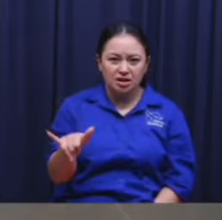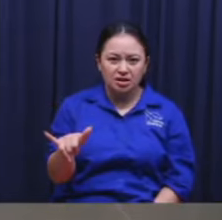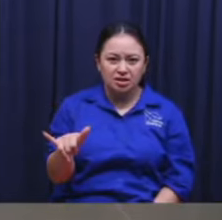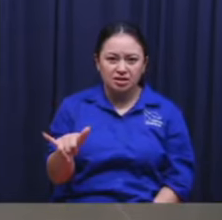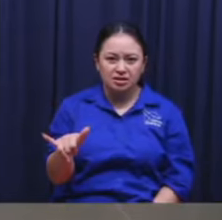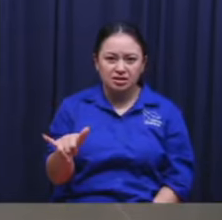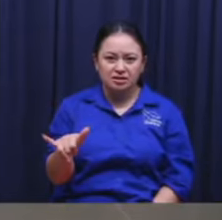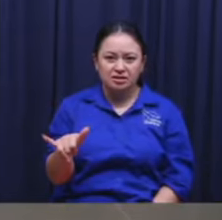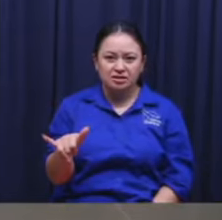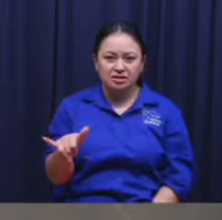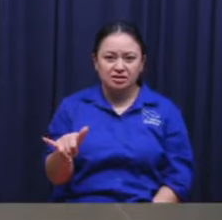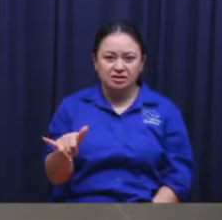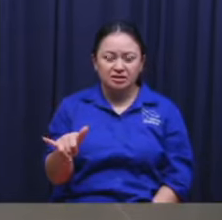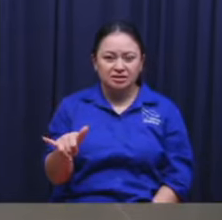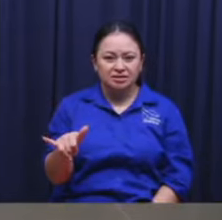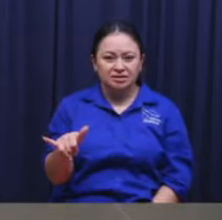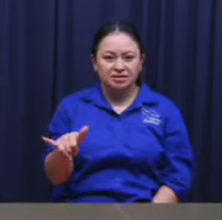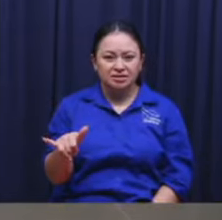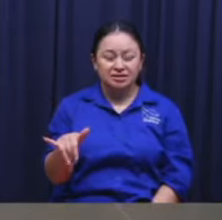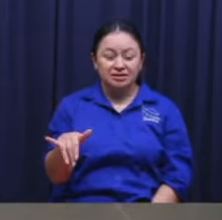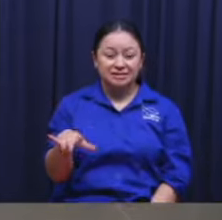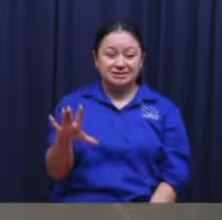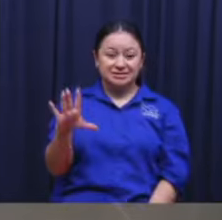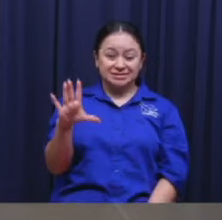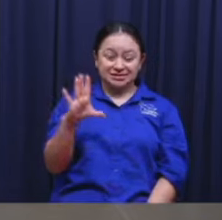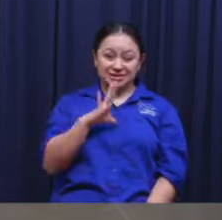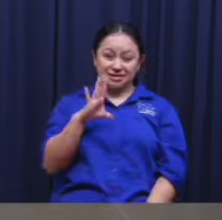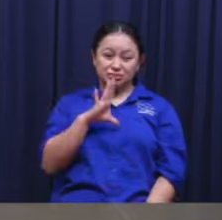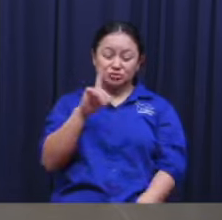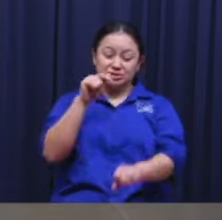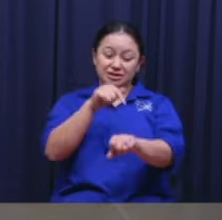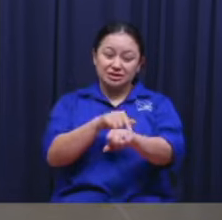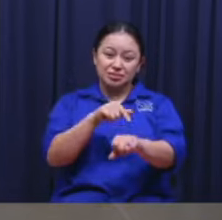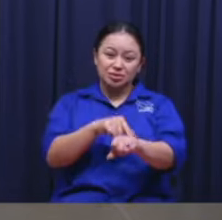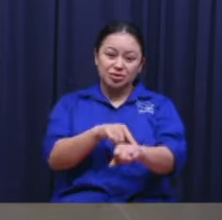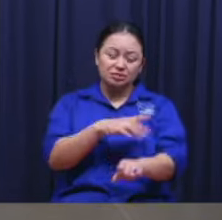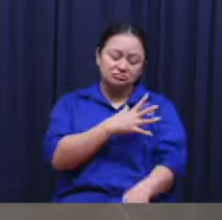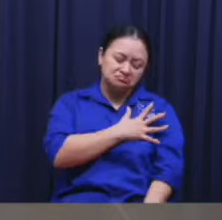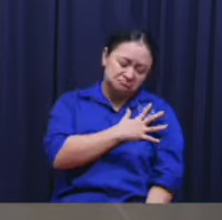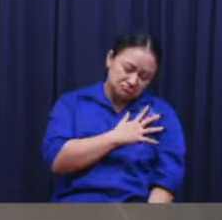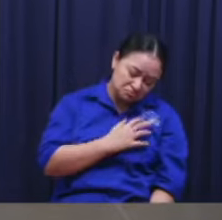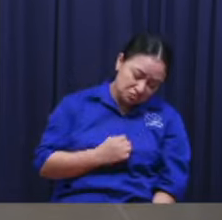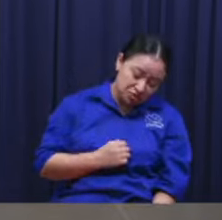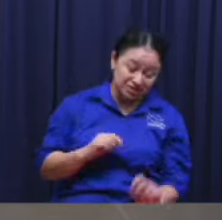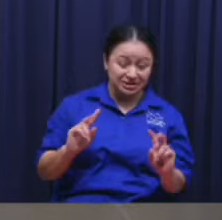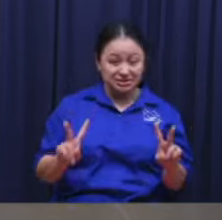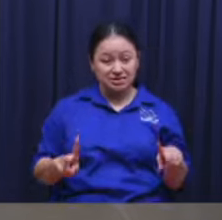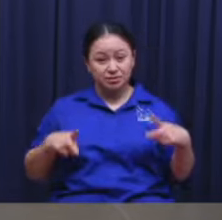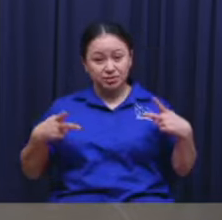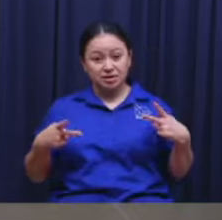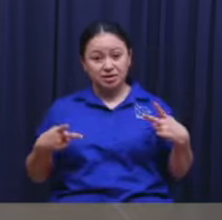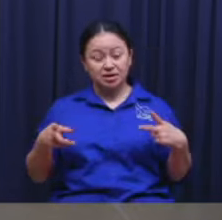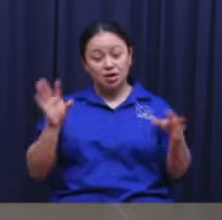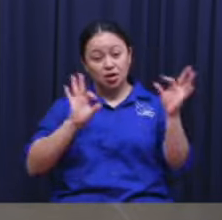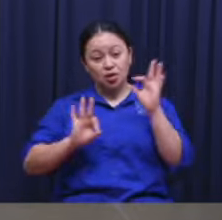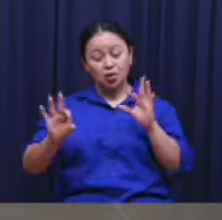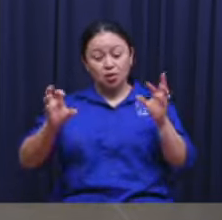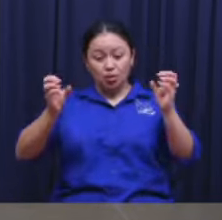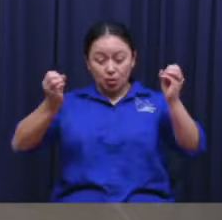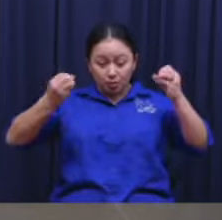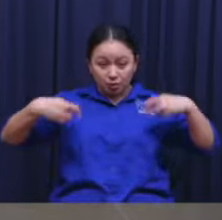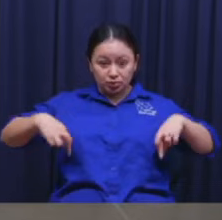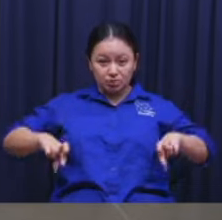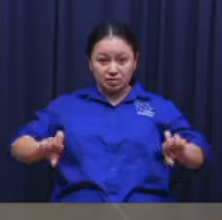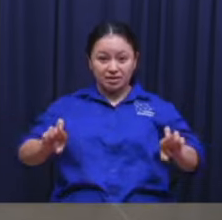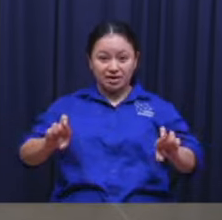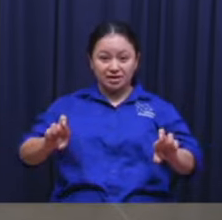toca nuestra dosis de sufrimiento, de dolor, restauración, oportunidad, bendición. Pero